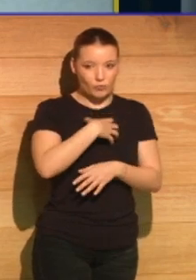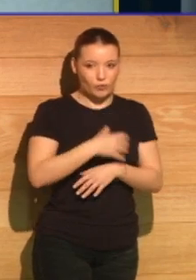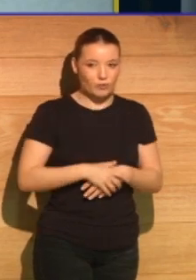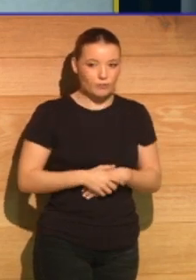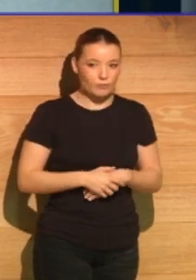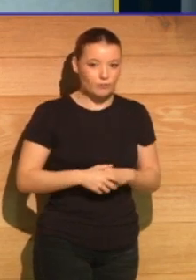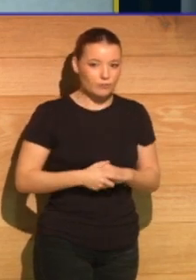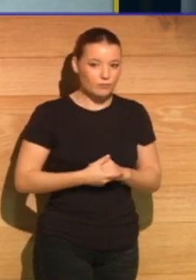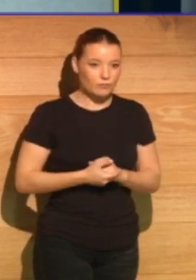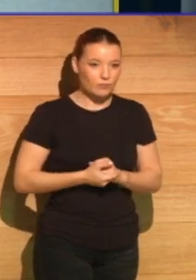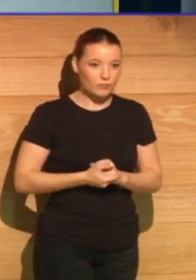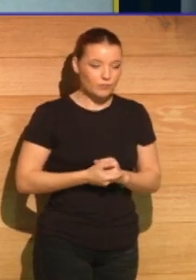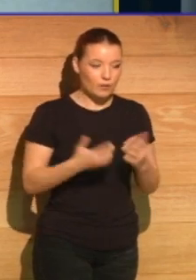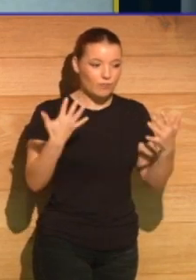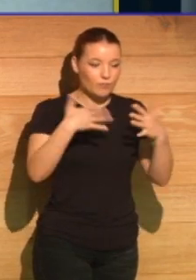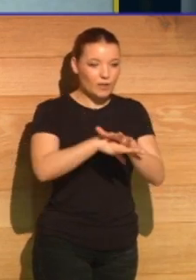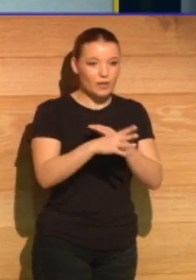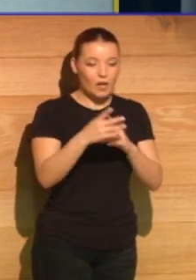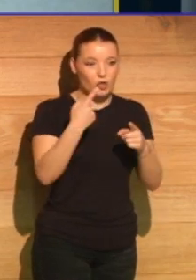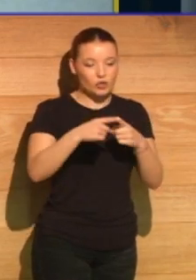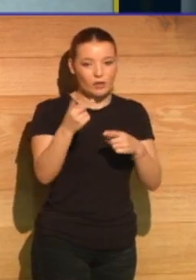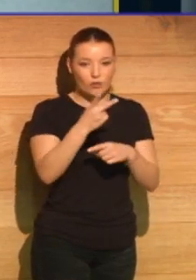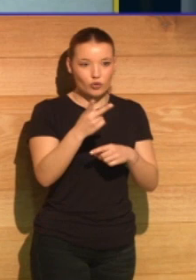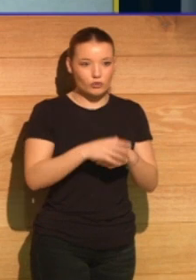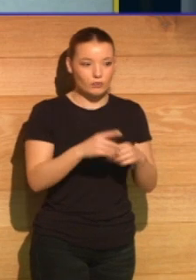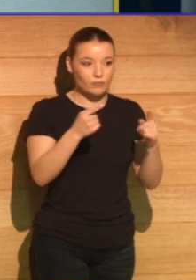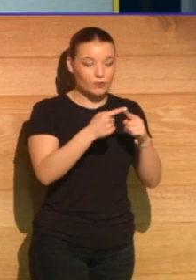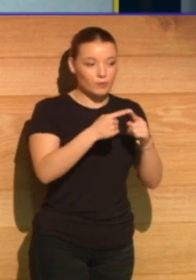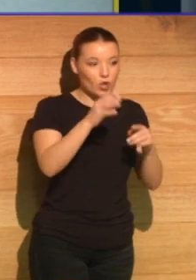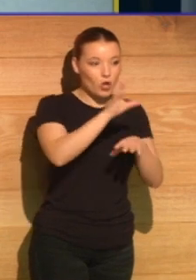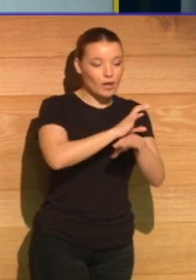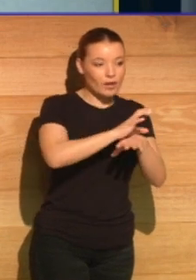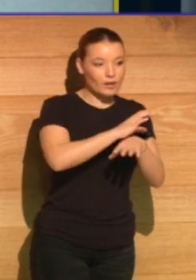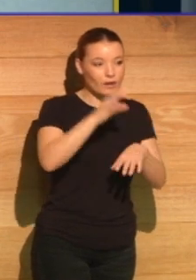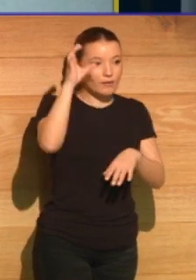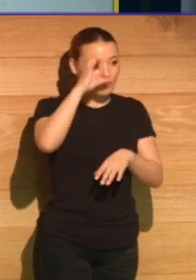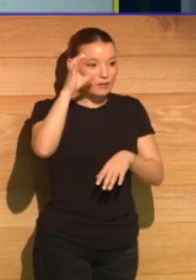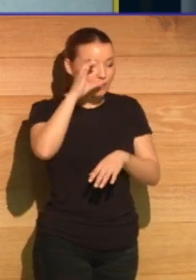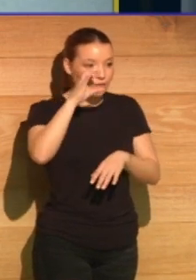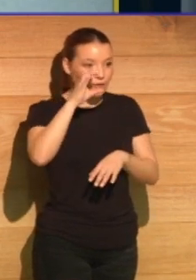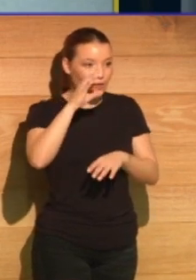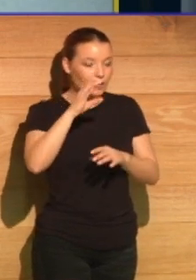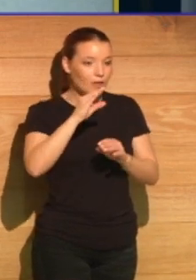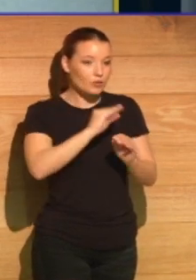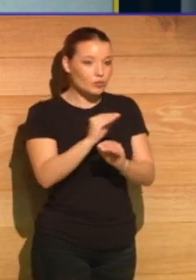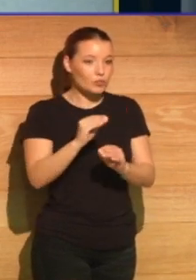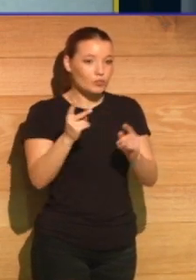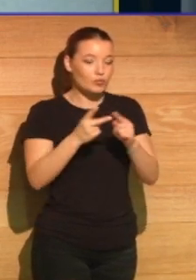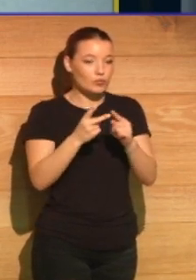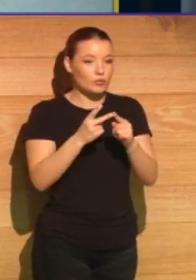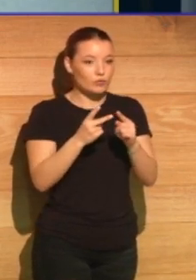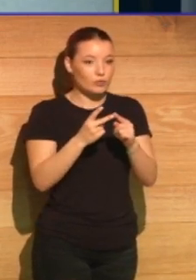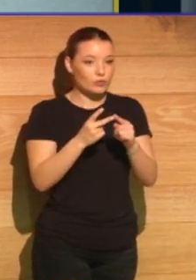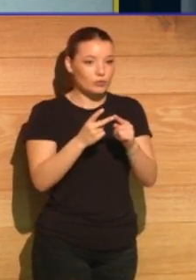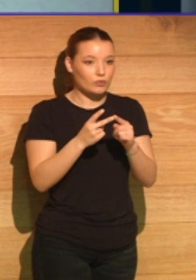una mezcla de 2 cosas, de lo que era la carrera científica de Teresa y también de